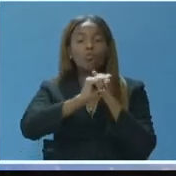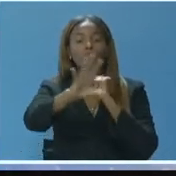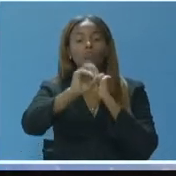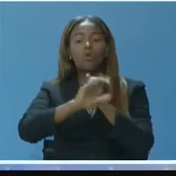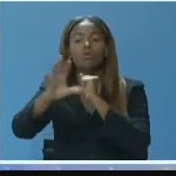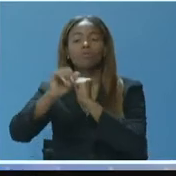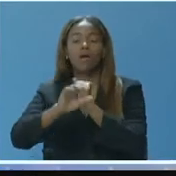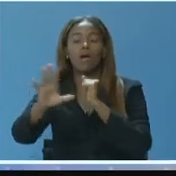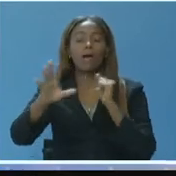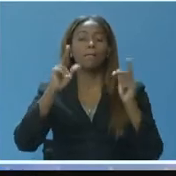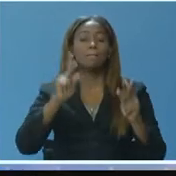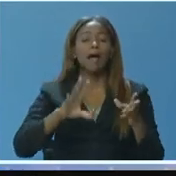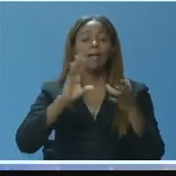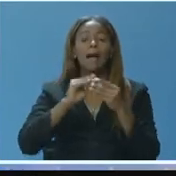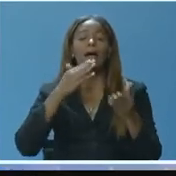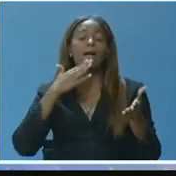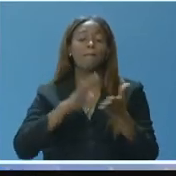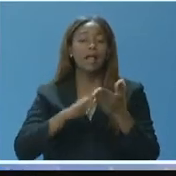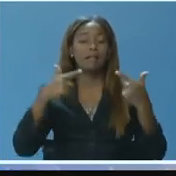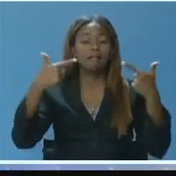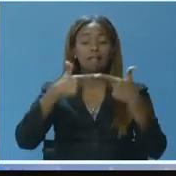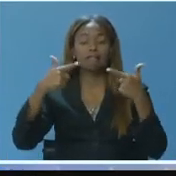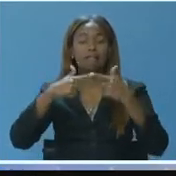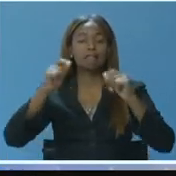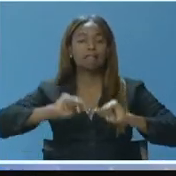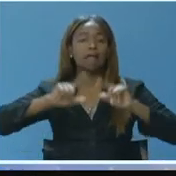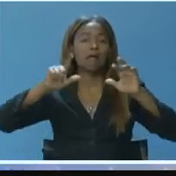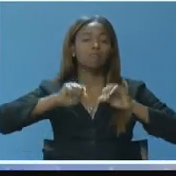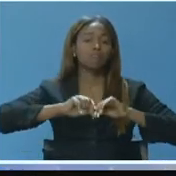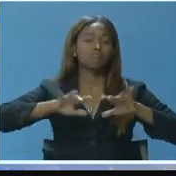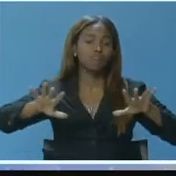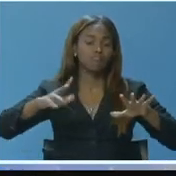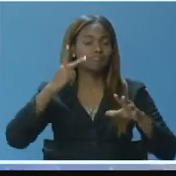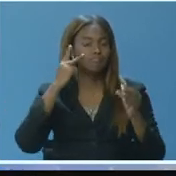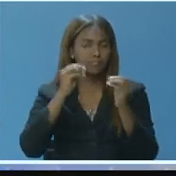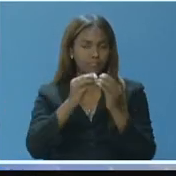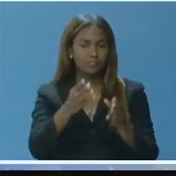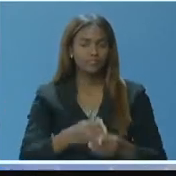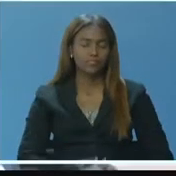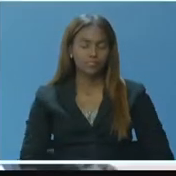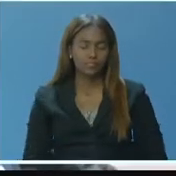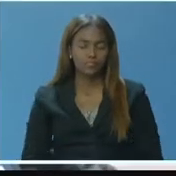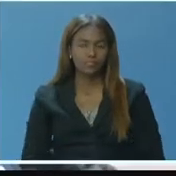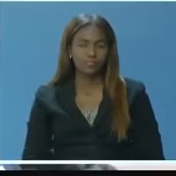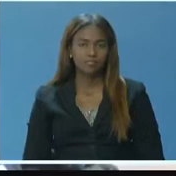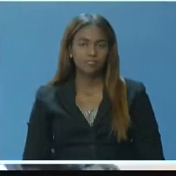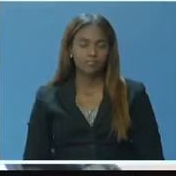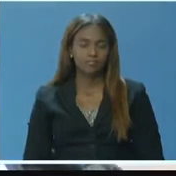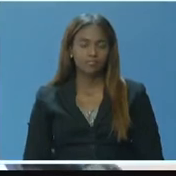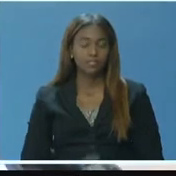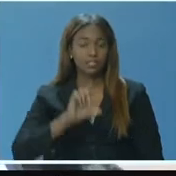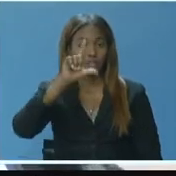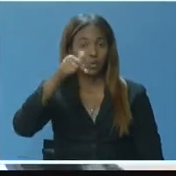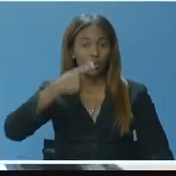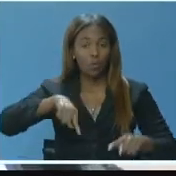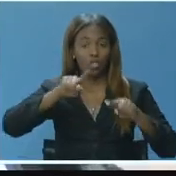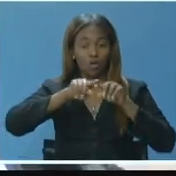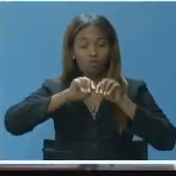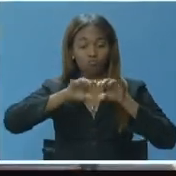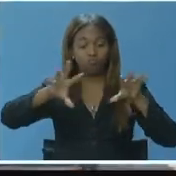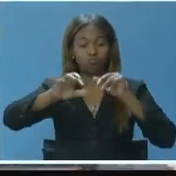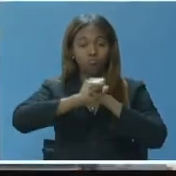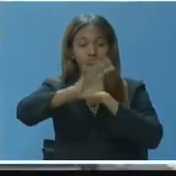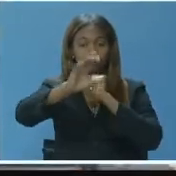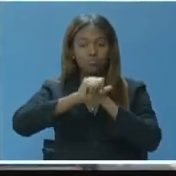descrédito en su contra a través de las redes sociales. Veamos más con Ramón Santana Álvarez. Luego de que se difundiera que el senador